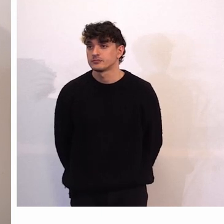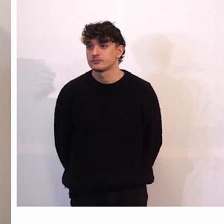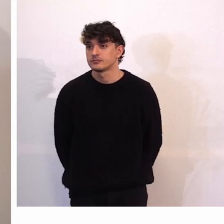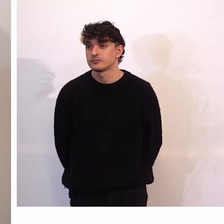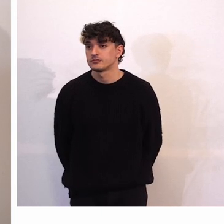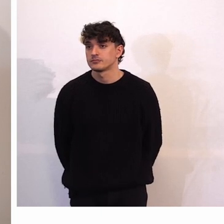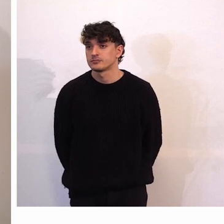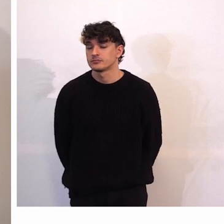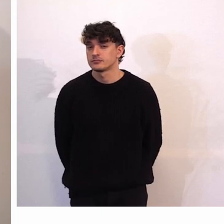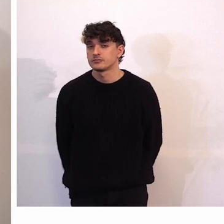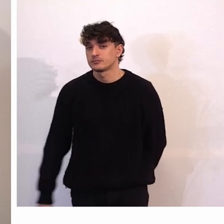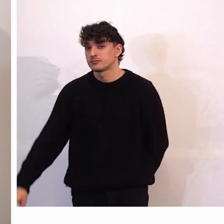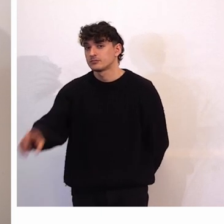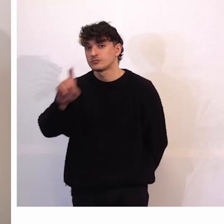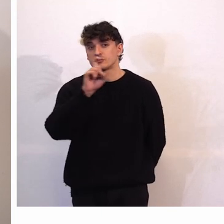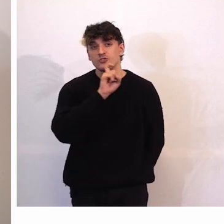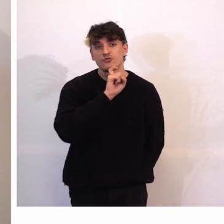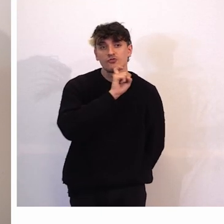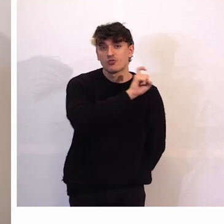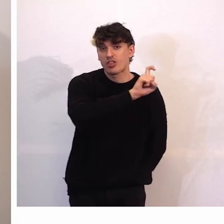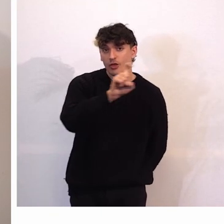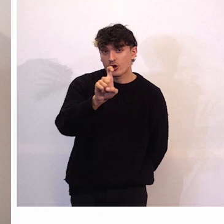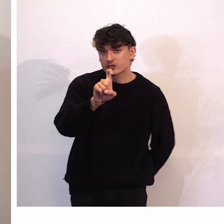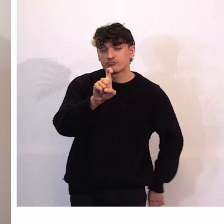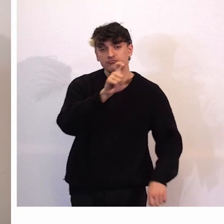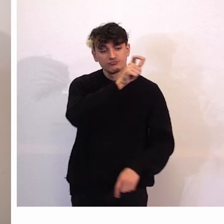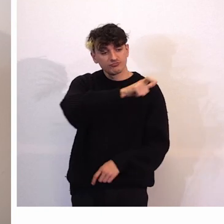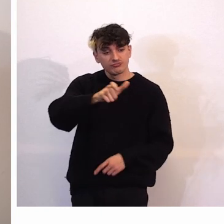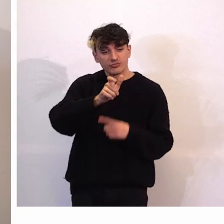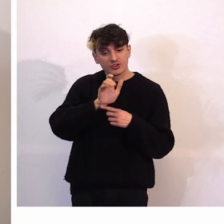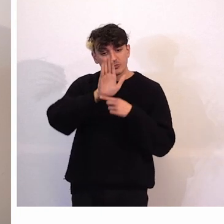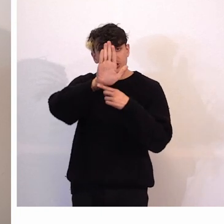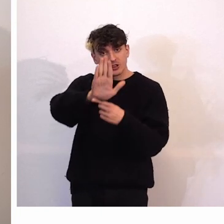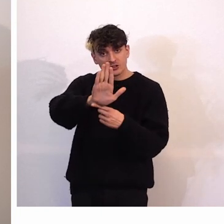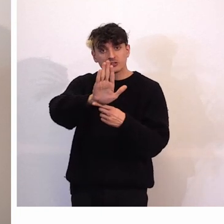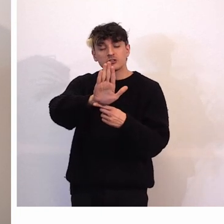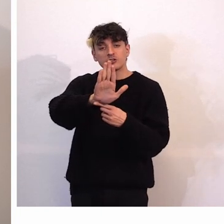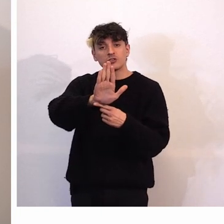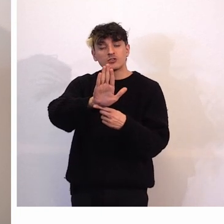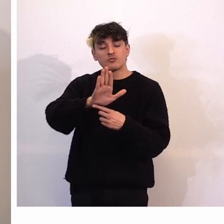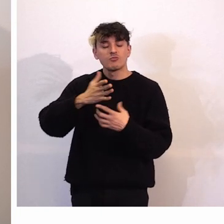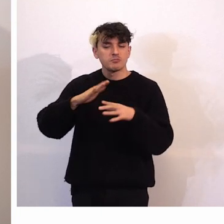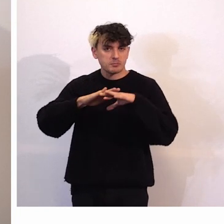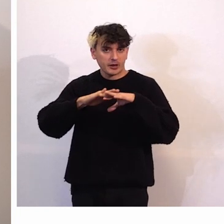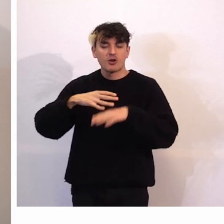Las fundaciones de los representantes, las funciones de los representantes van